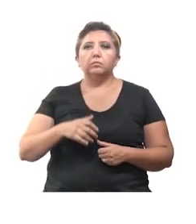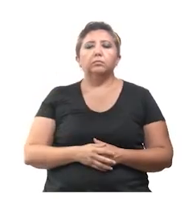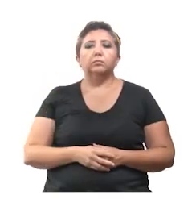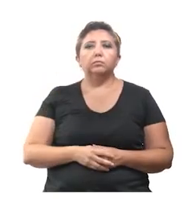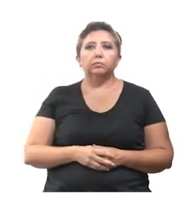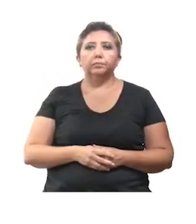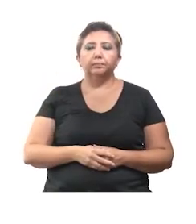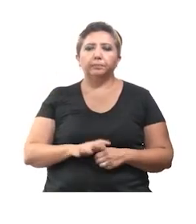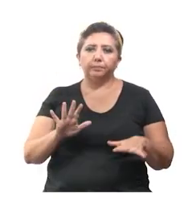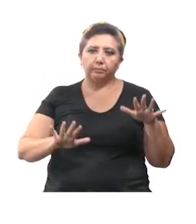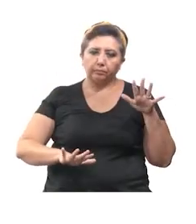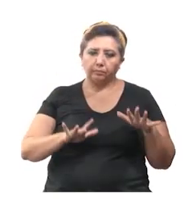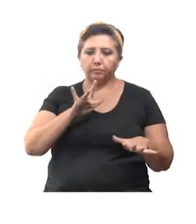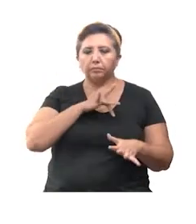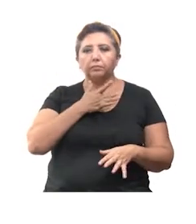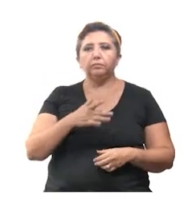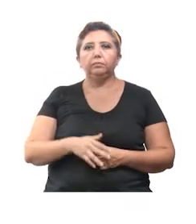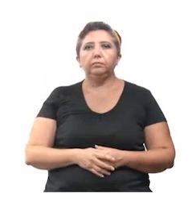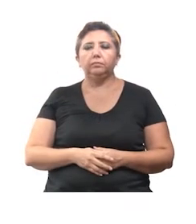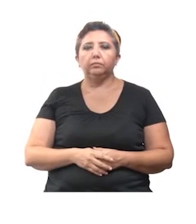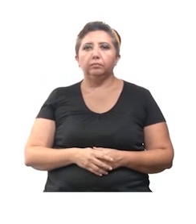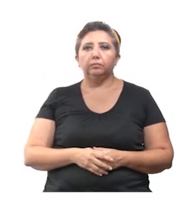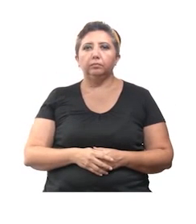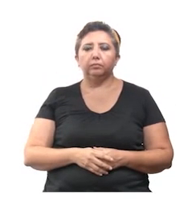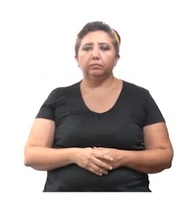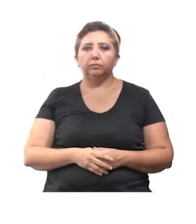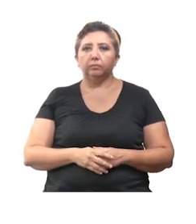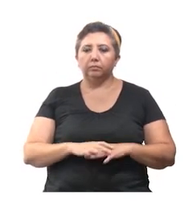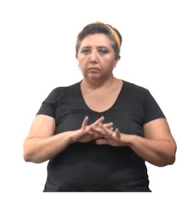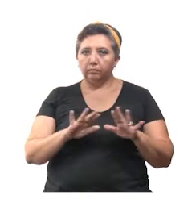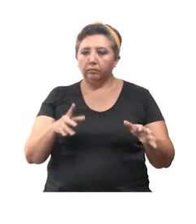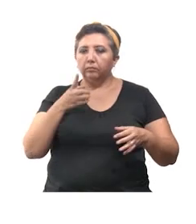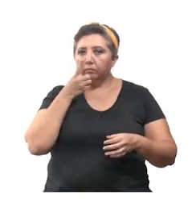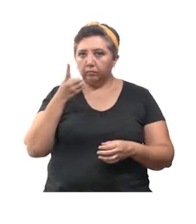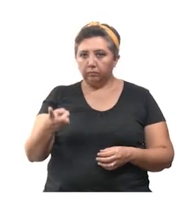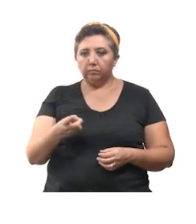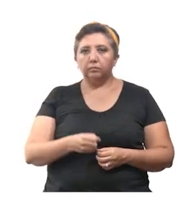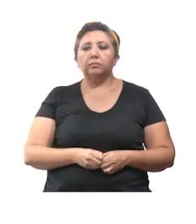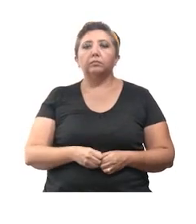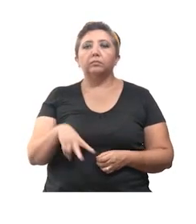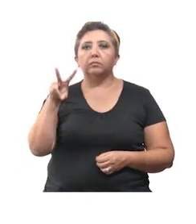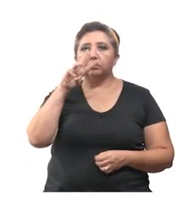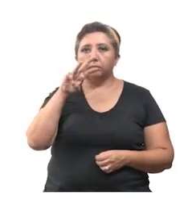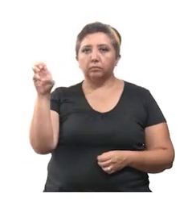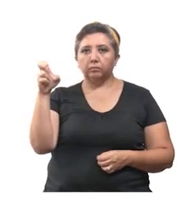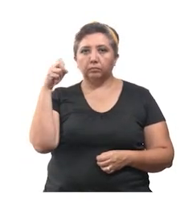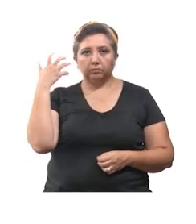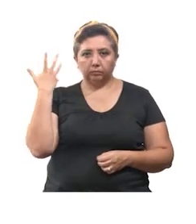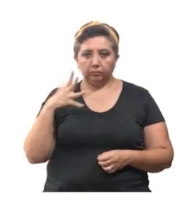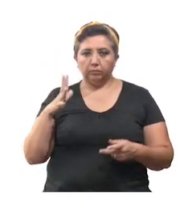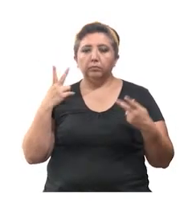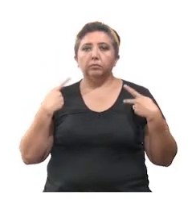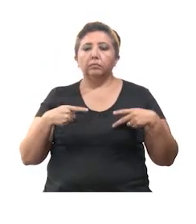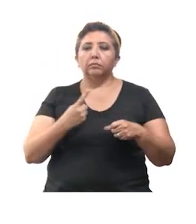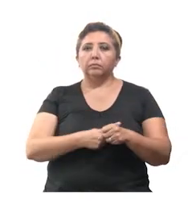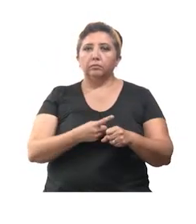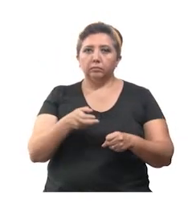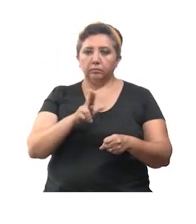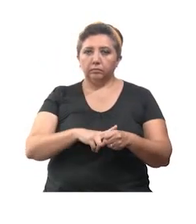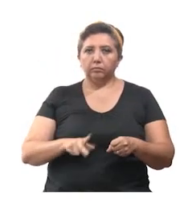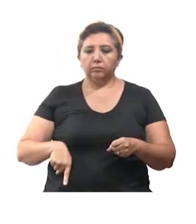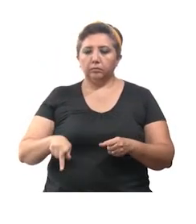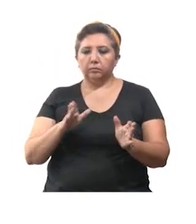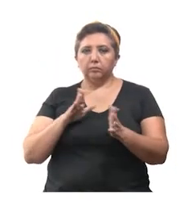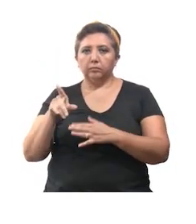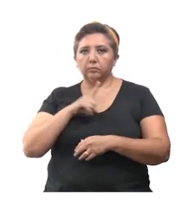de Salud de Yucatán. Presentan síntomas leves. Como ya se mencionó, 310 de los casos positivos están